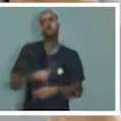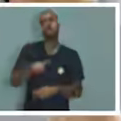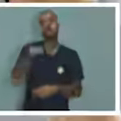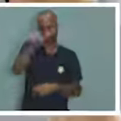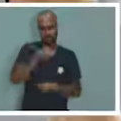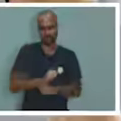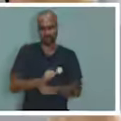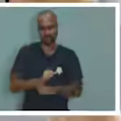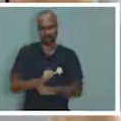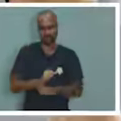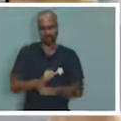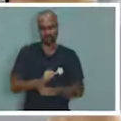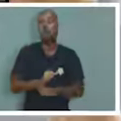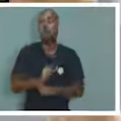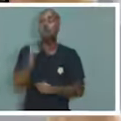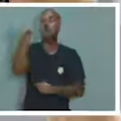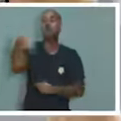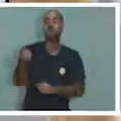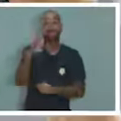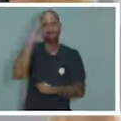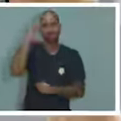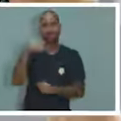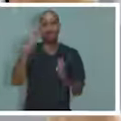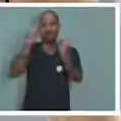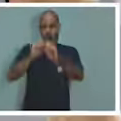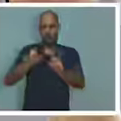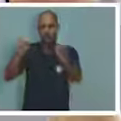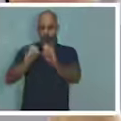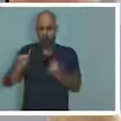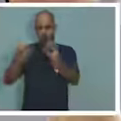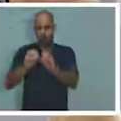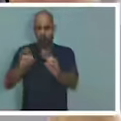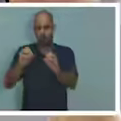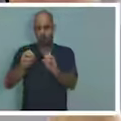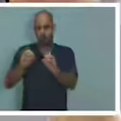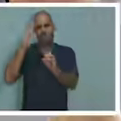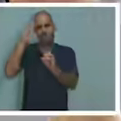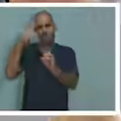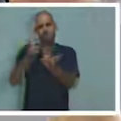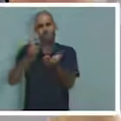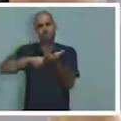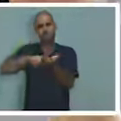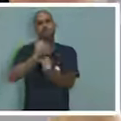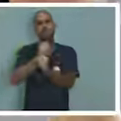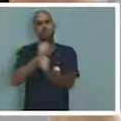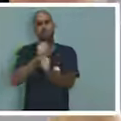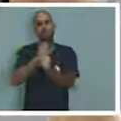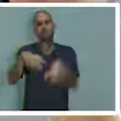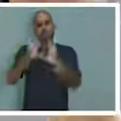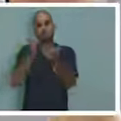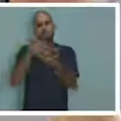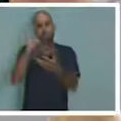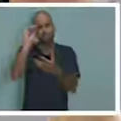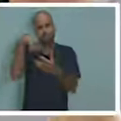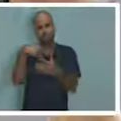la estructura organizativa asociada a la gestión integrada de los procesos